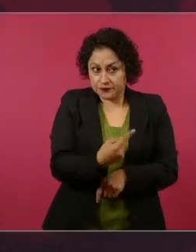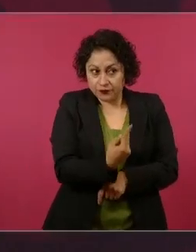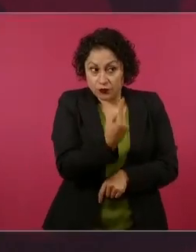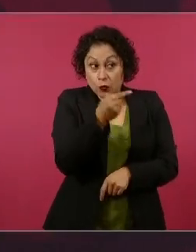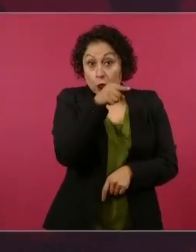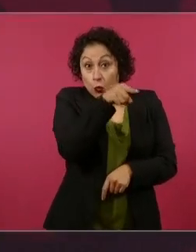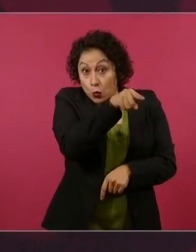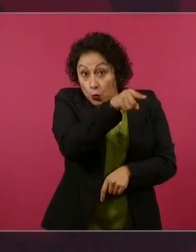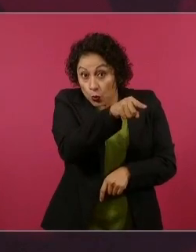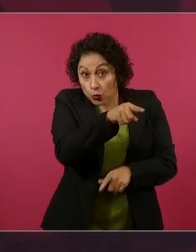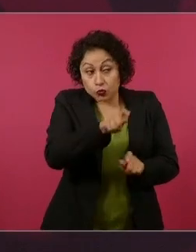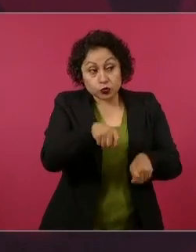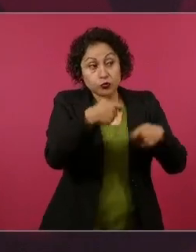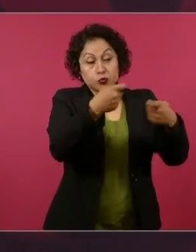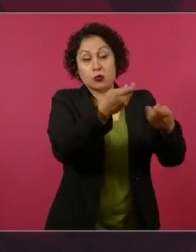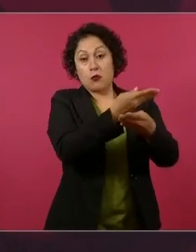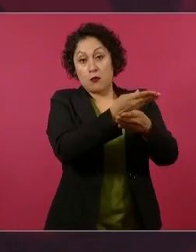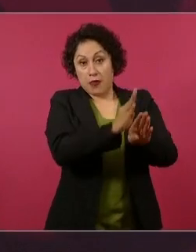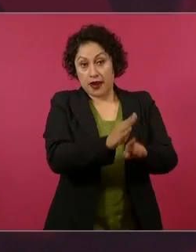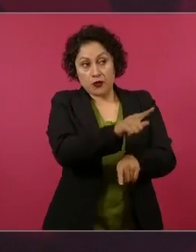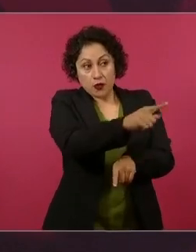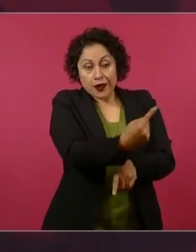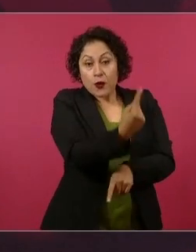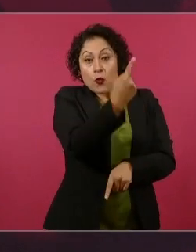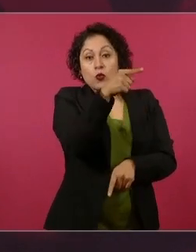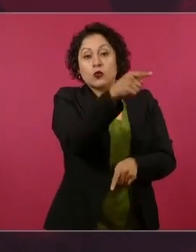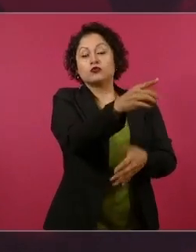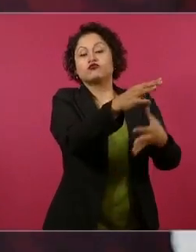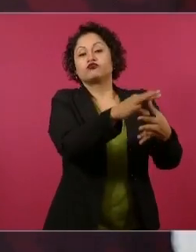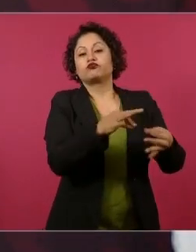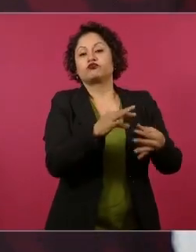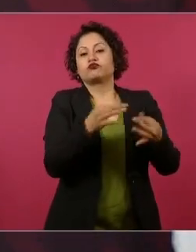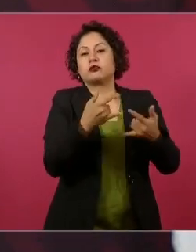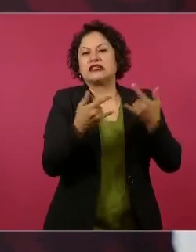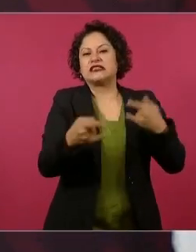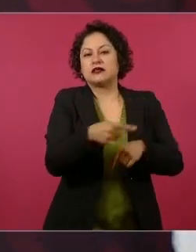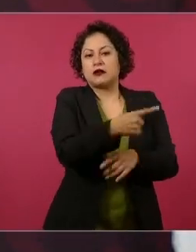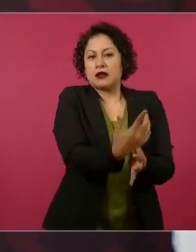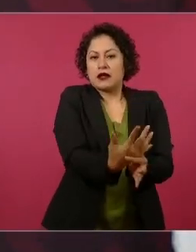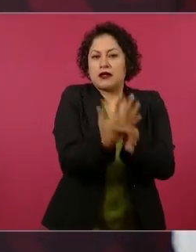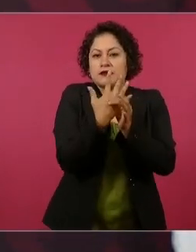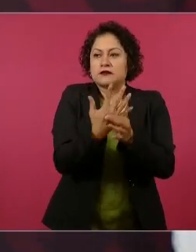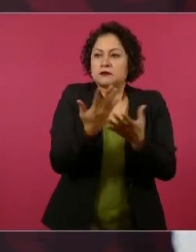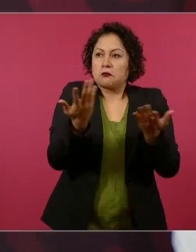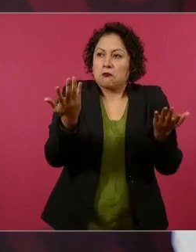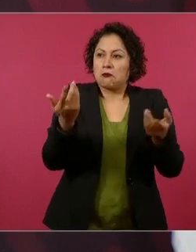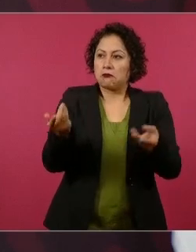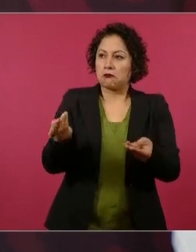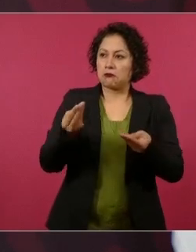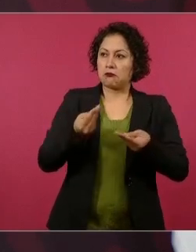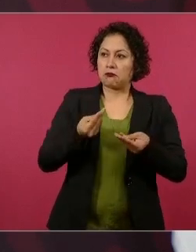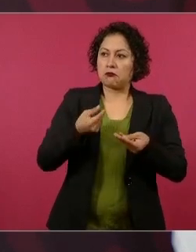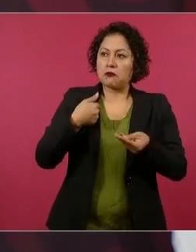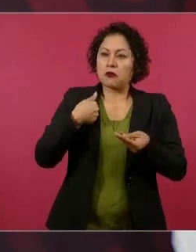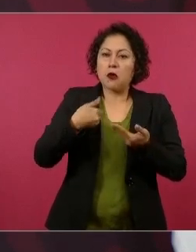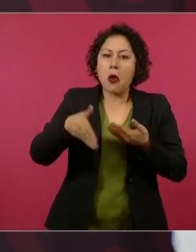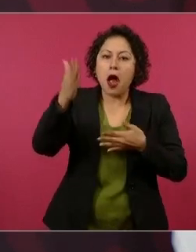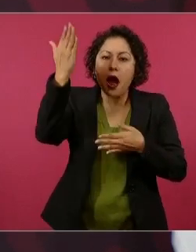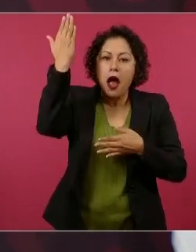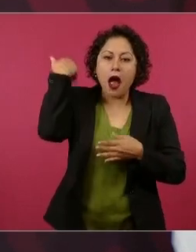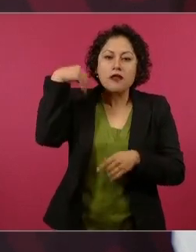banco y que dijo: yo que siempre pensé en robarme un banco y ahora me lo